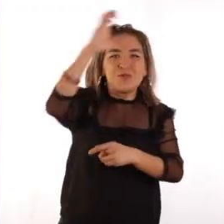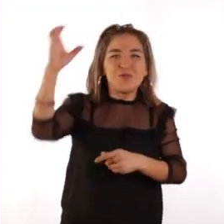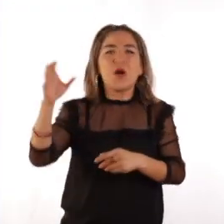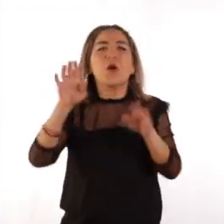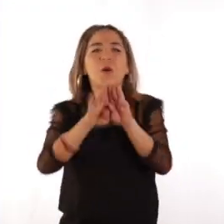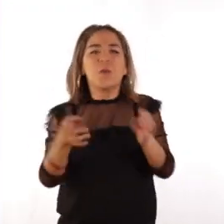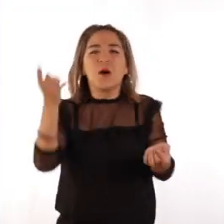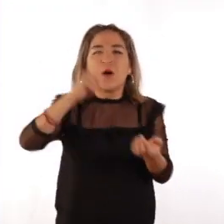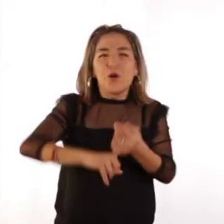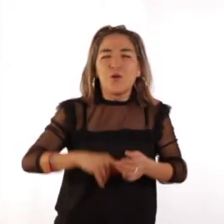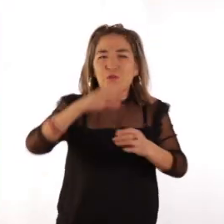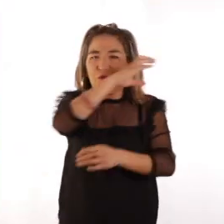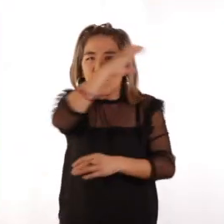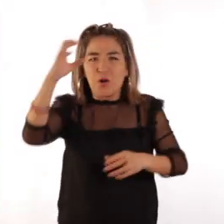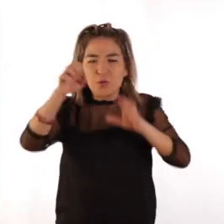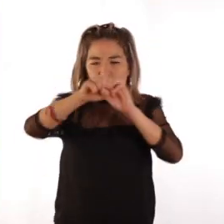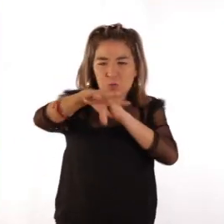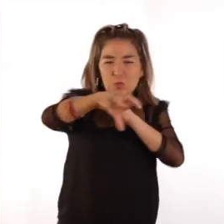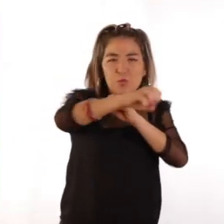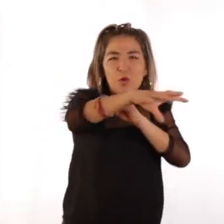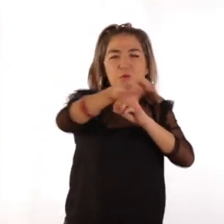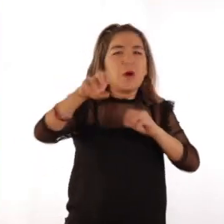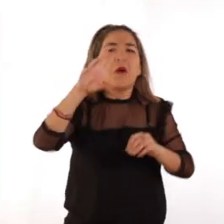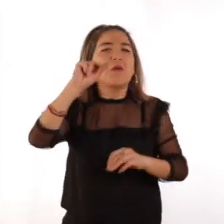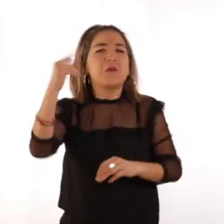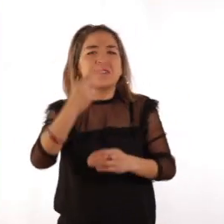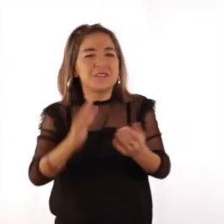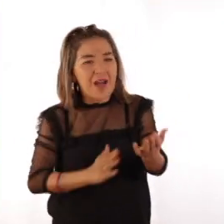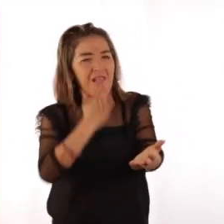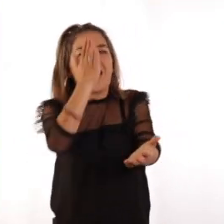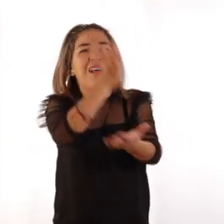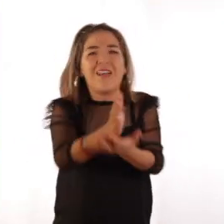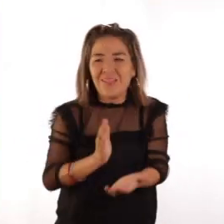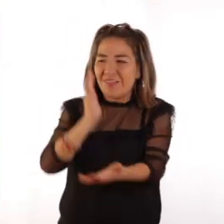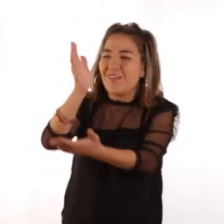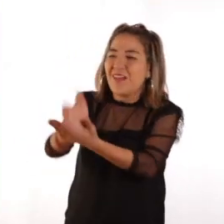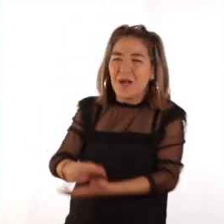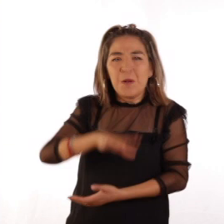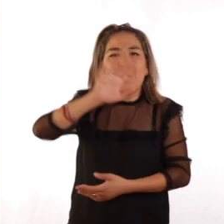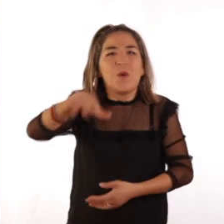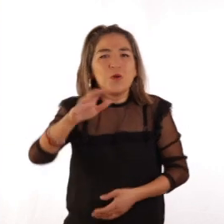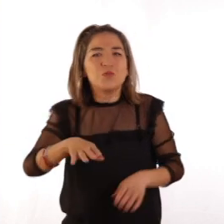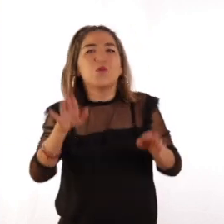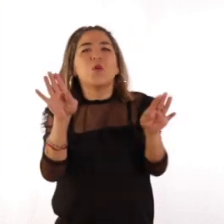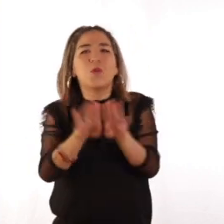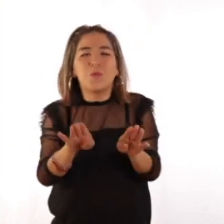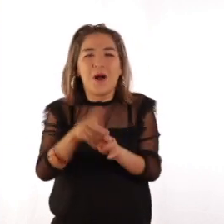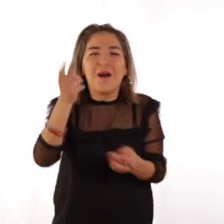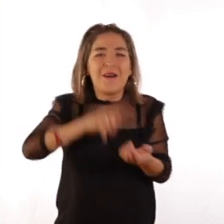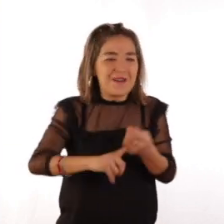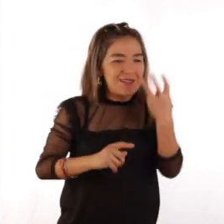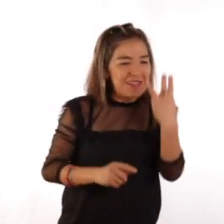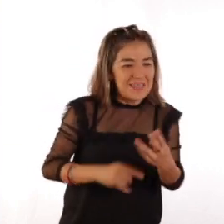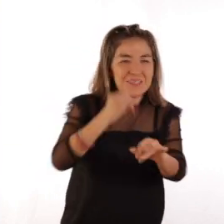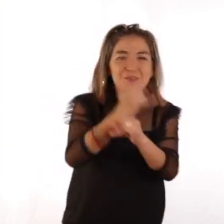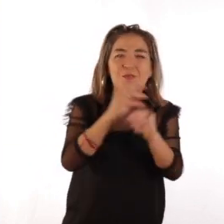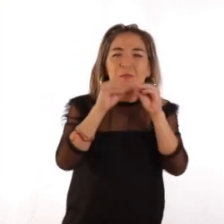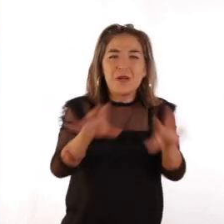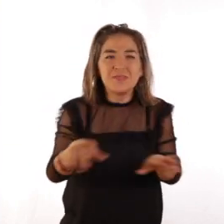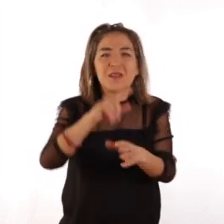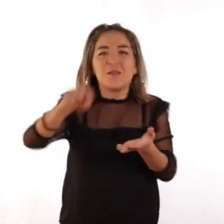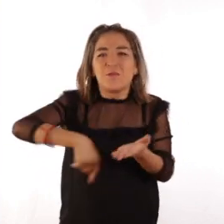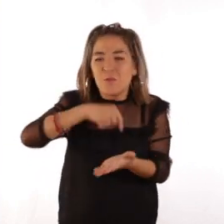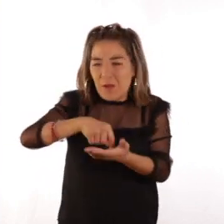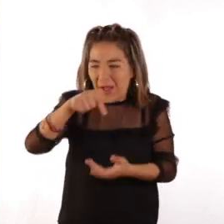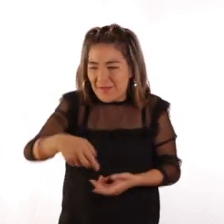de gran ayuda, ya evitaban hacer eso, solo había que salir a campo, a buscar 3 o 4 referencias